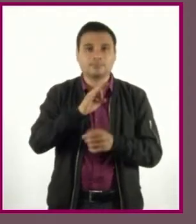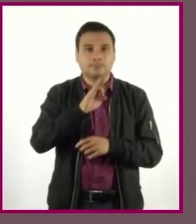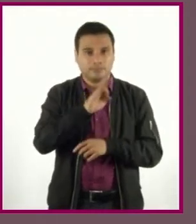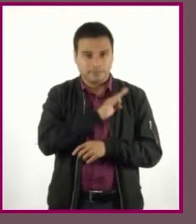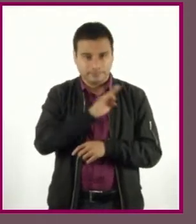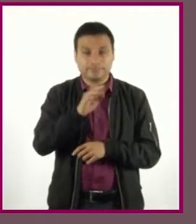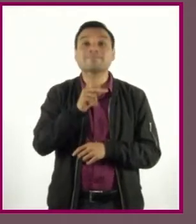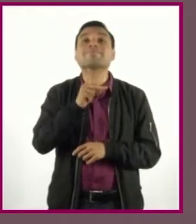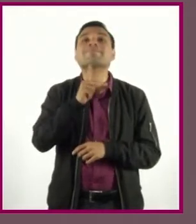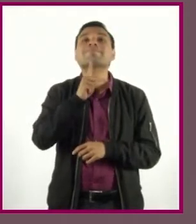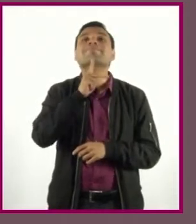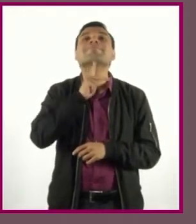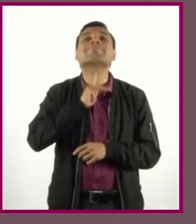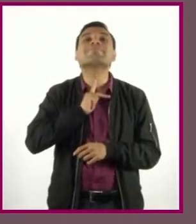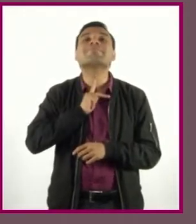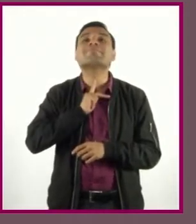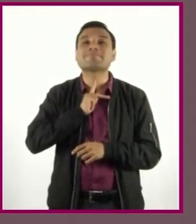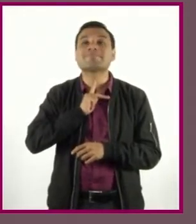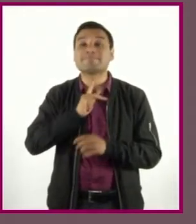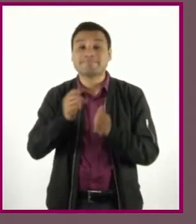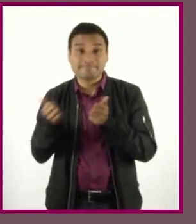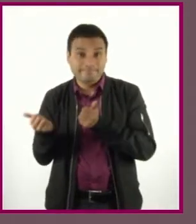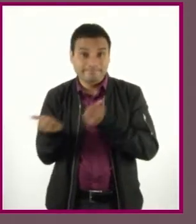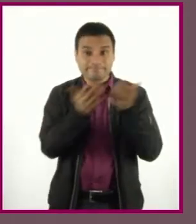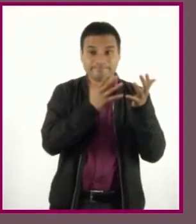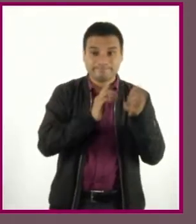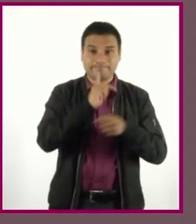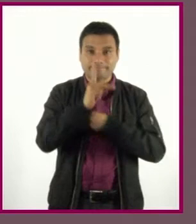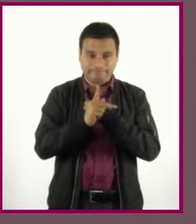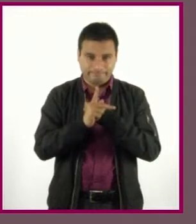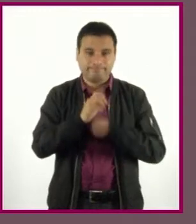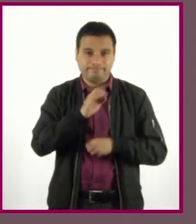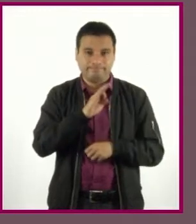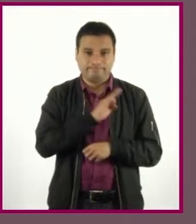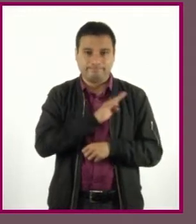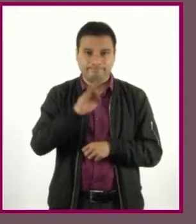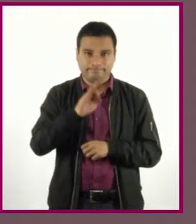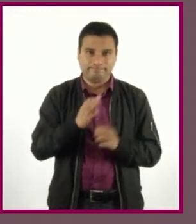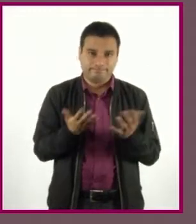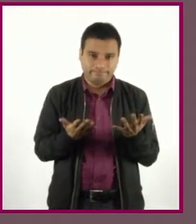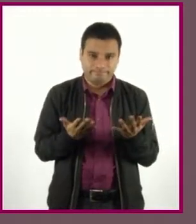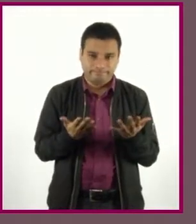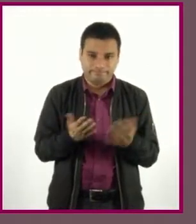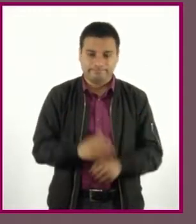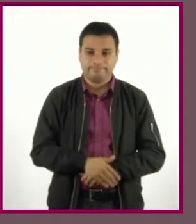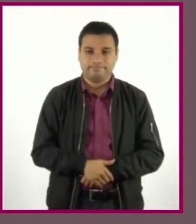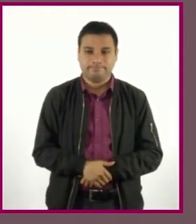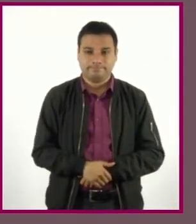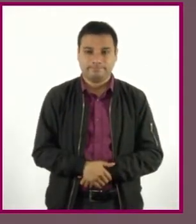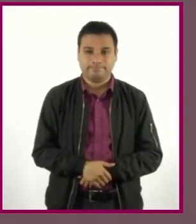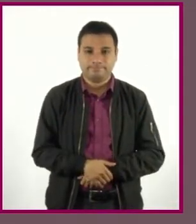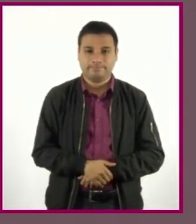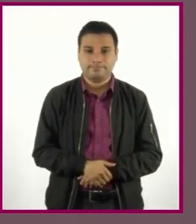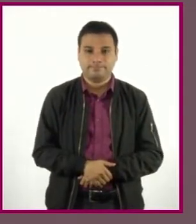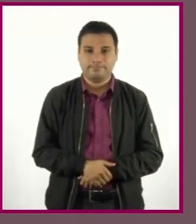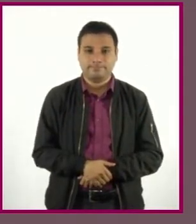hidrocarburo extraído del Golfo Pérsico no tenga que dar la vuelta por la península arábiga y el canal de Suez,